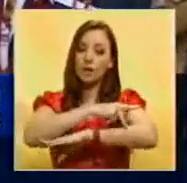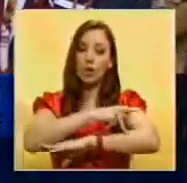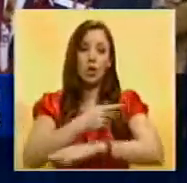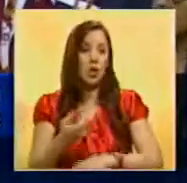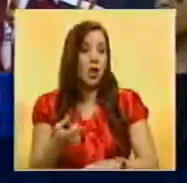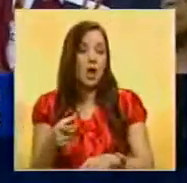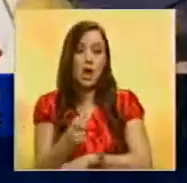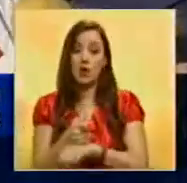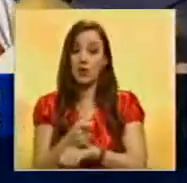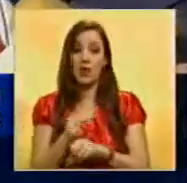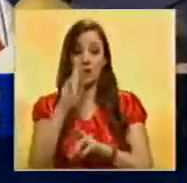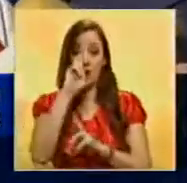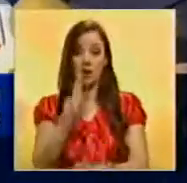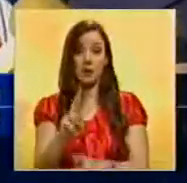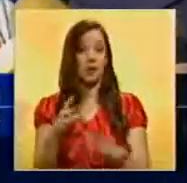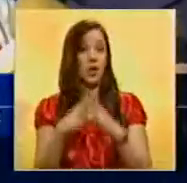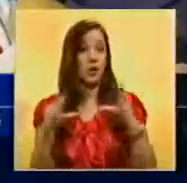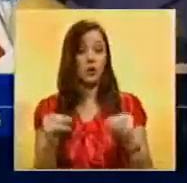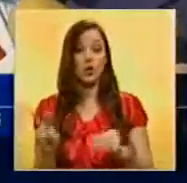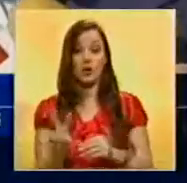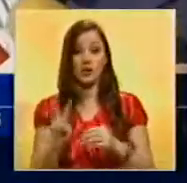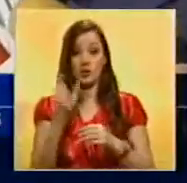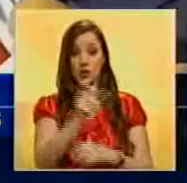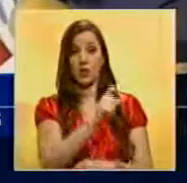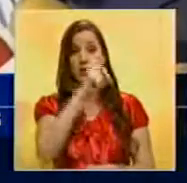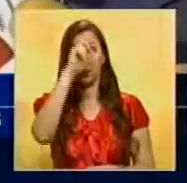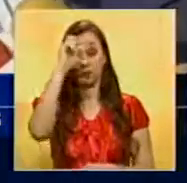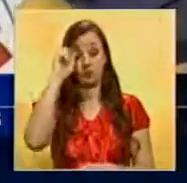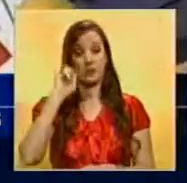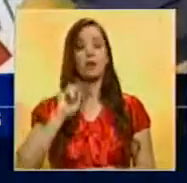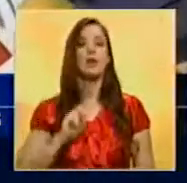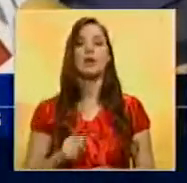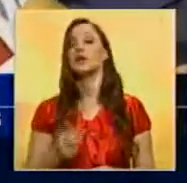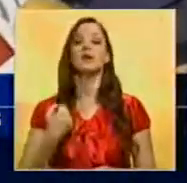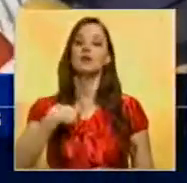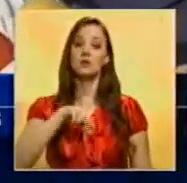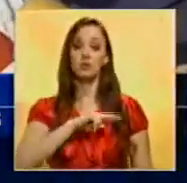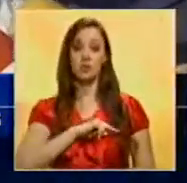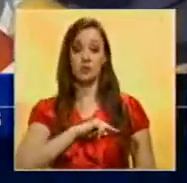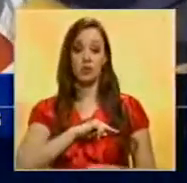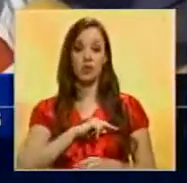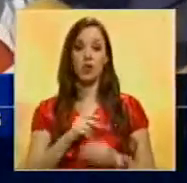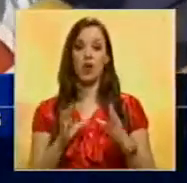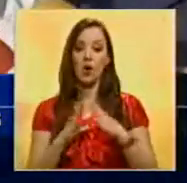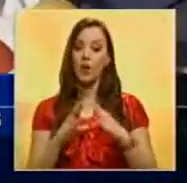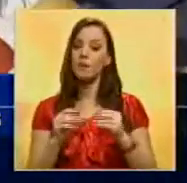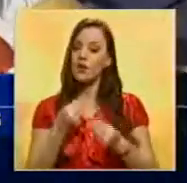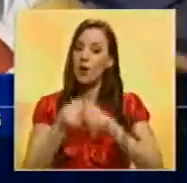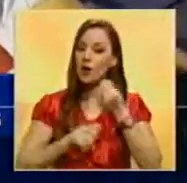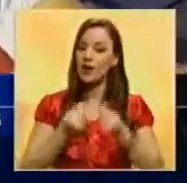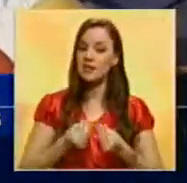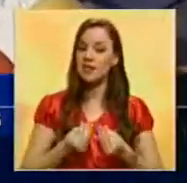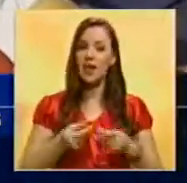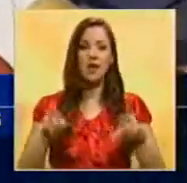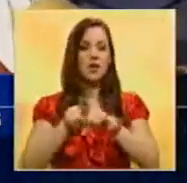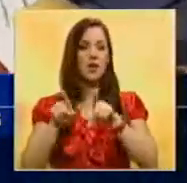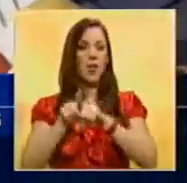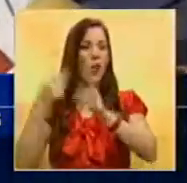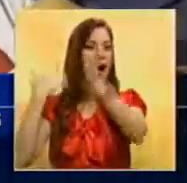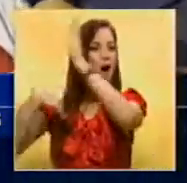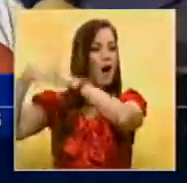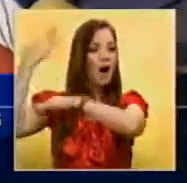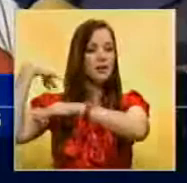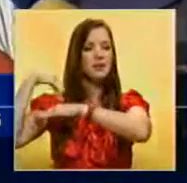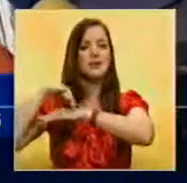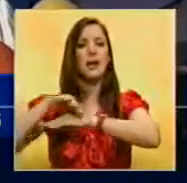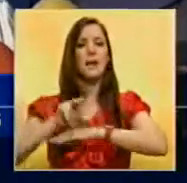los venezolanos. Como estamos claros en el camino, en lo que hay que hacer y en las consecuencias de lo que ocurrió en Venezuela hace